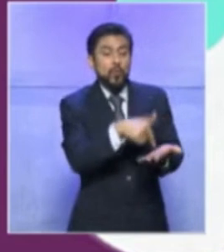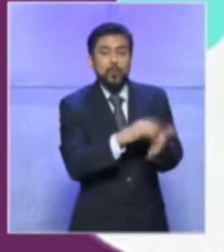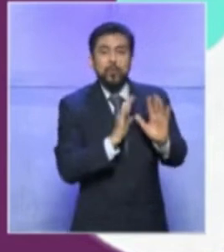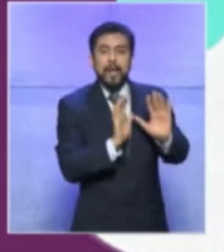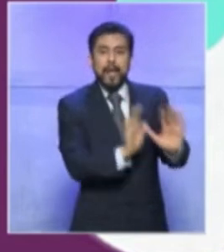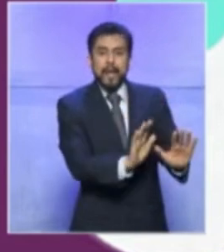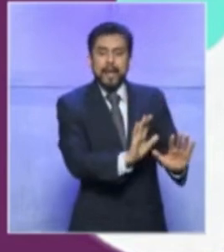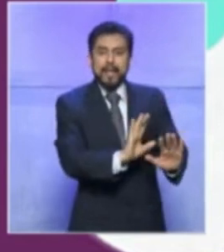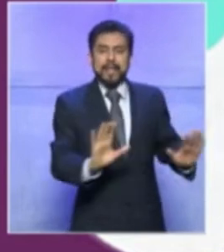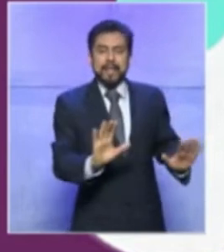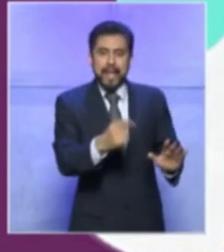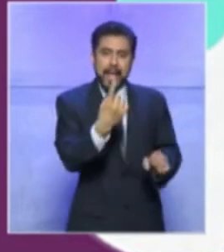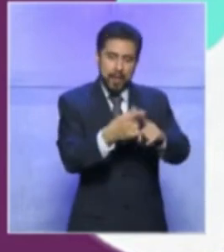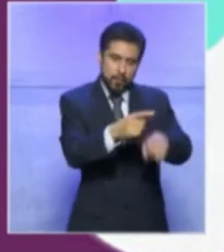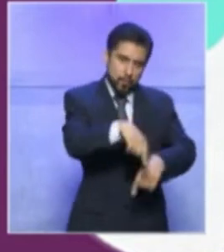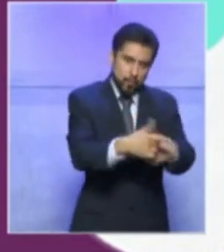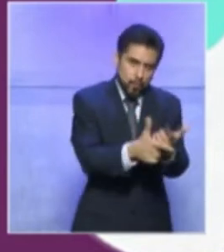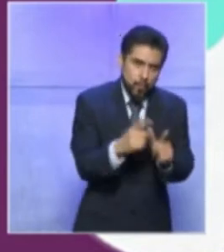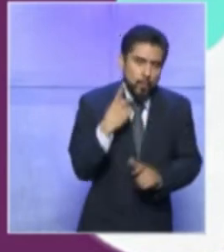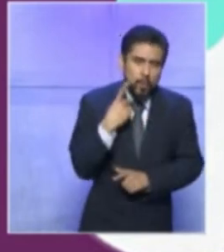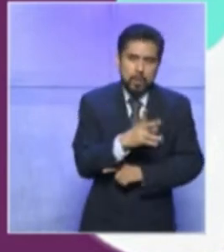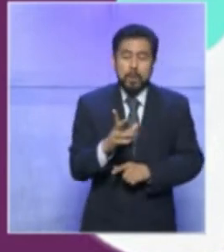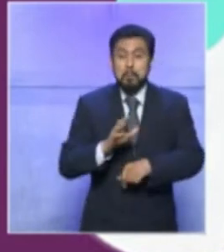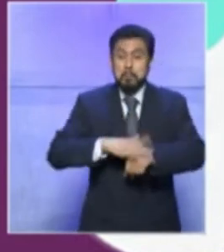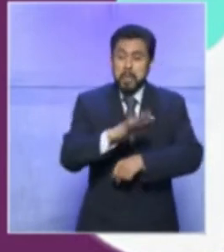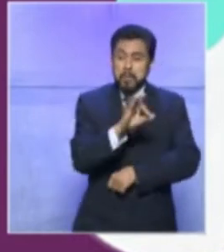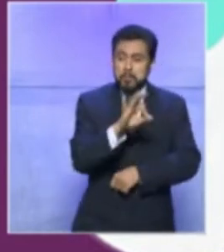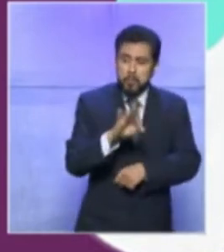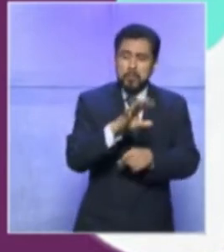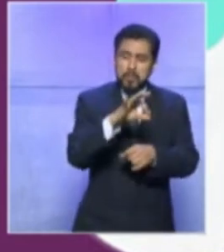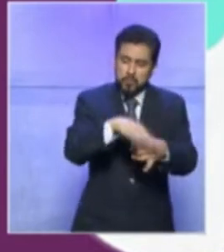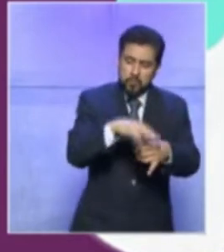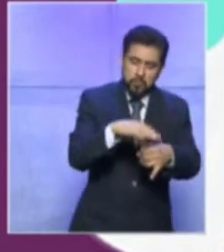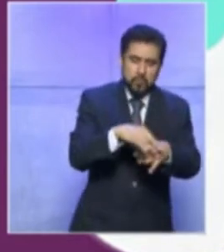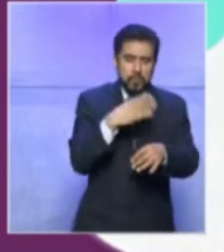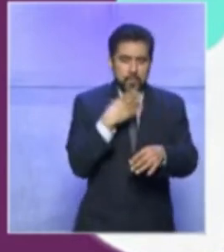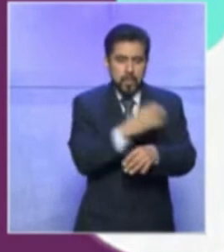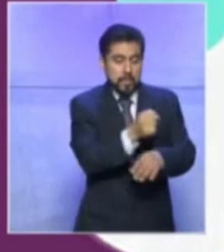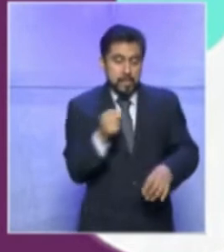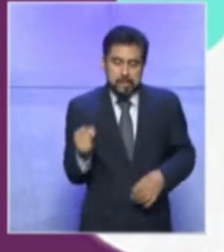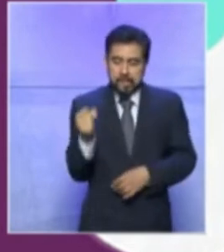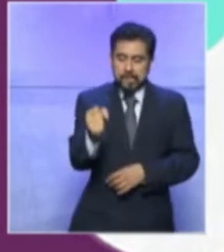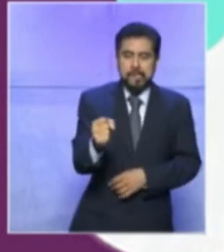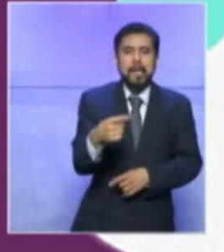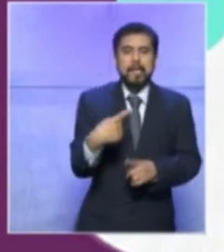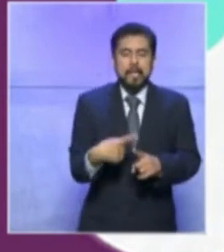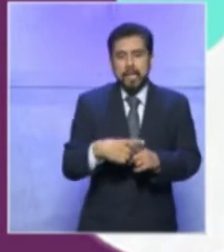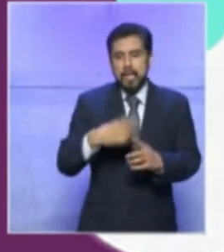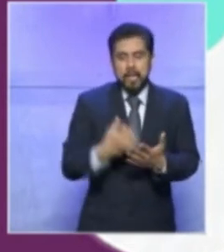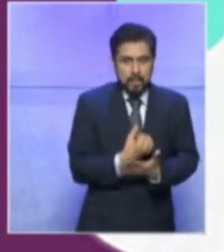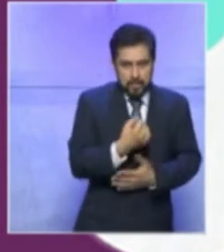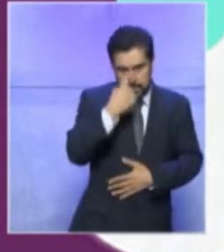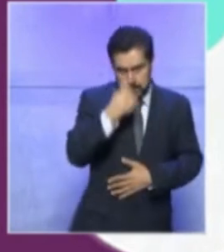asignar curules de RP al partido que hubiera obtenido una mayoría de escaños por votación directa con miras a obtener un